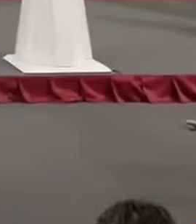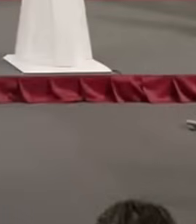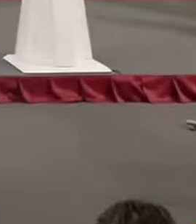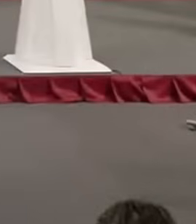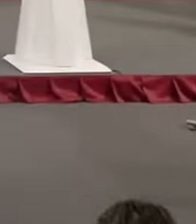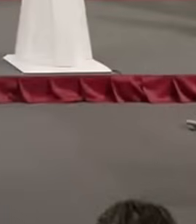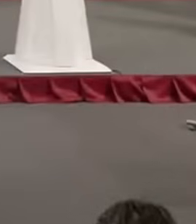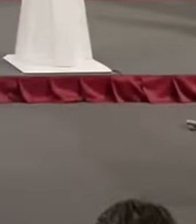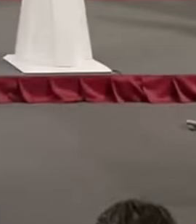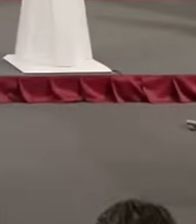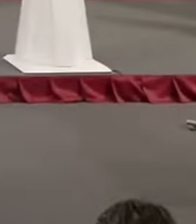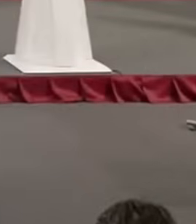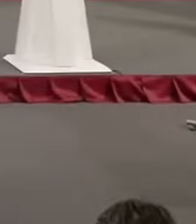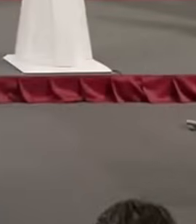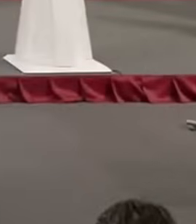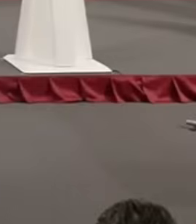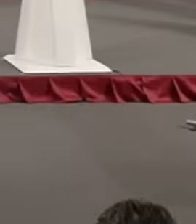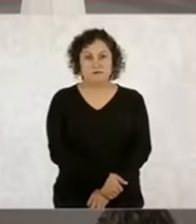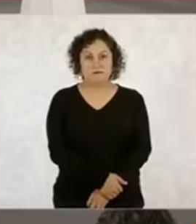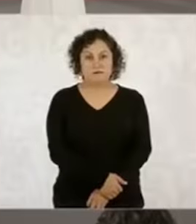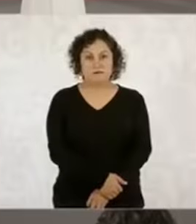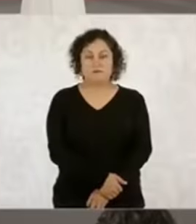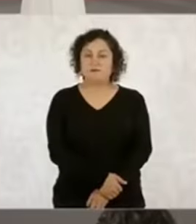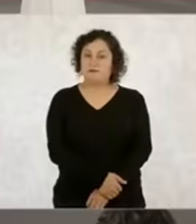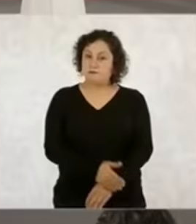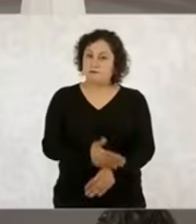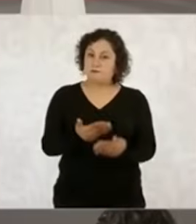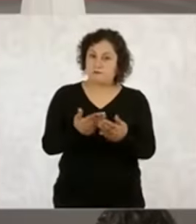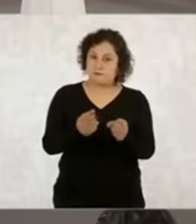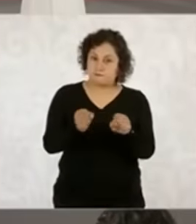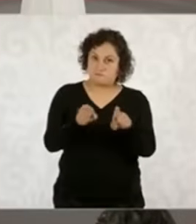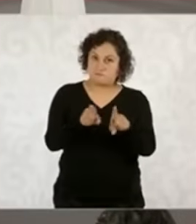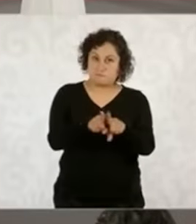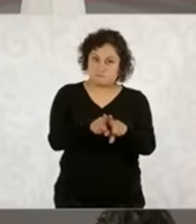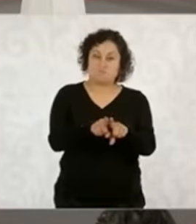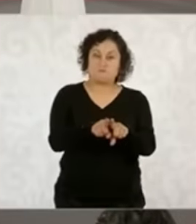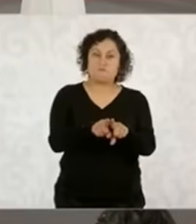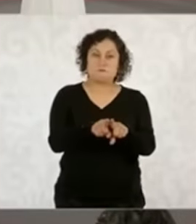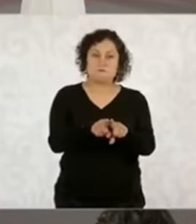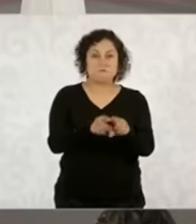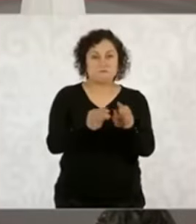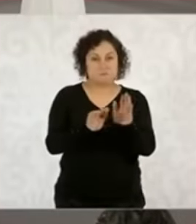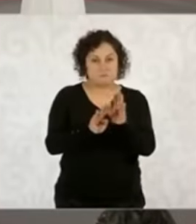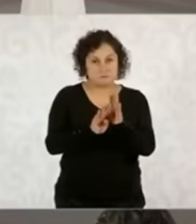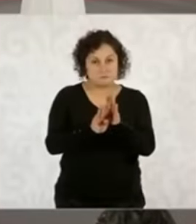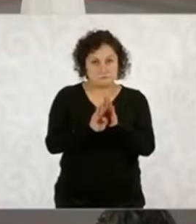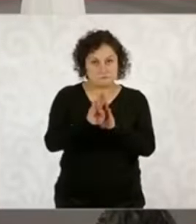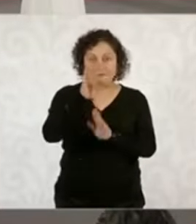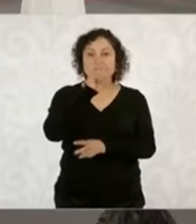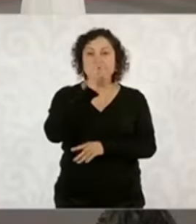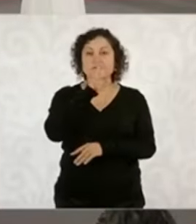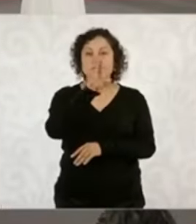colocamos 21,560. Se han venido mejorando estos números. La que sigue, por favor.